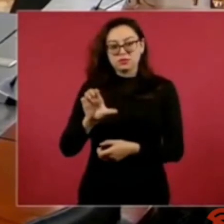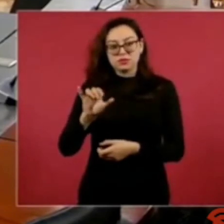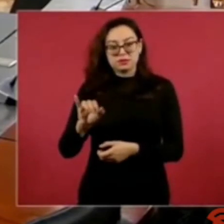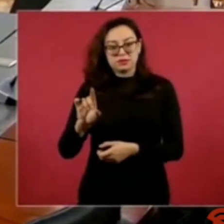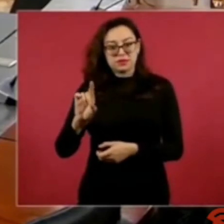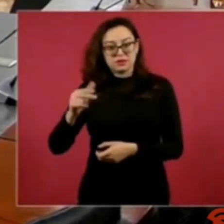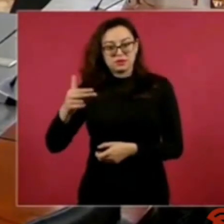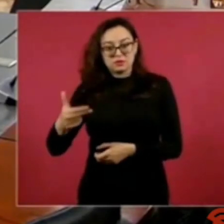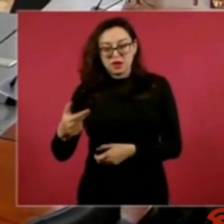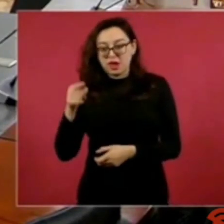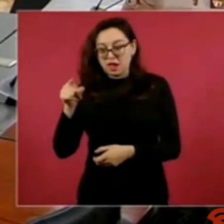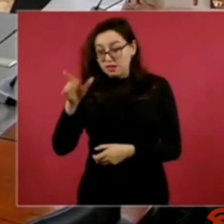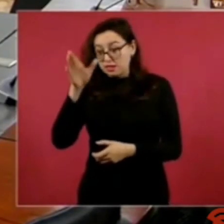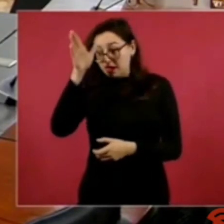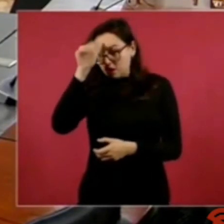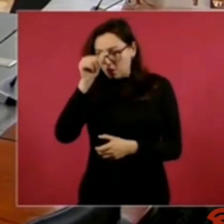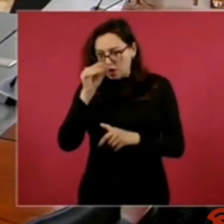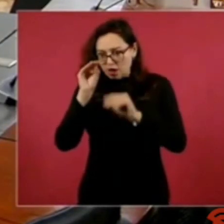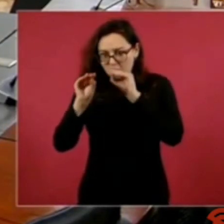acuerdos